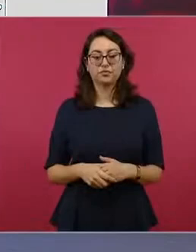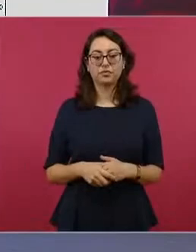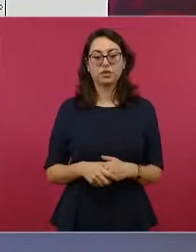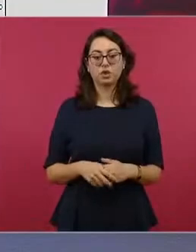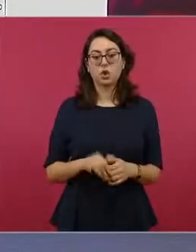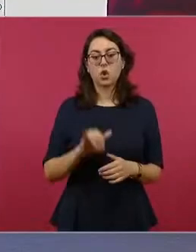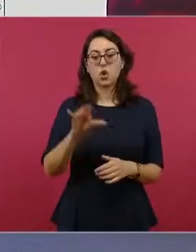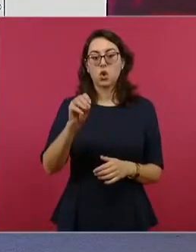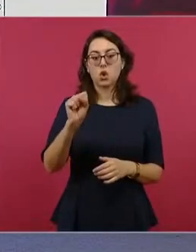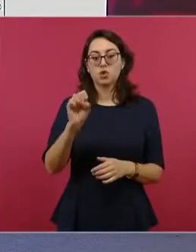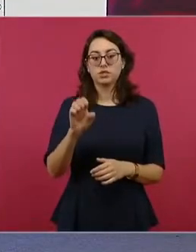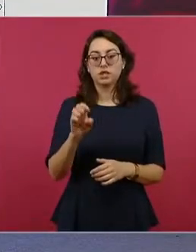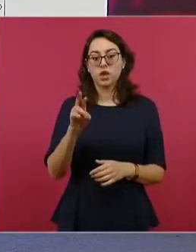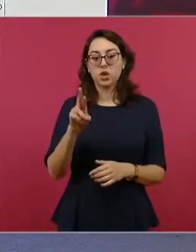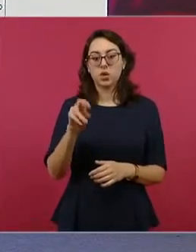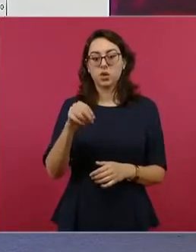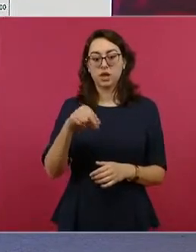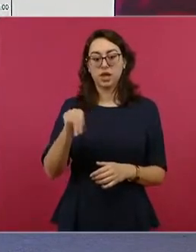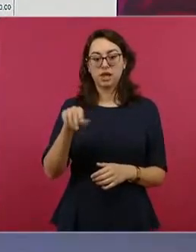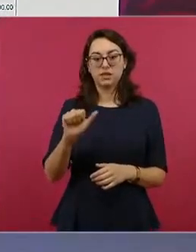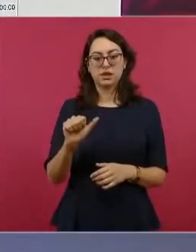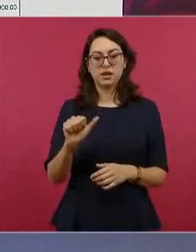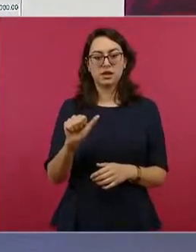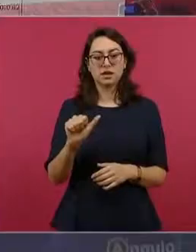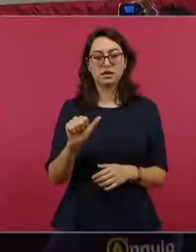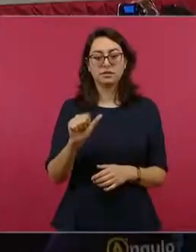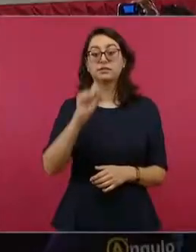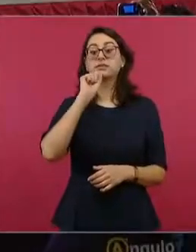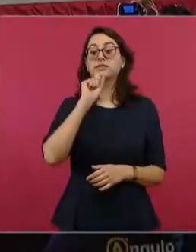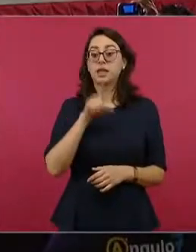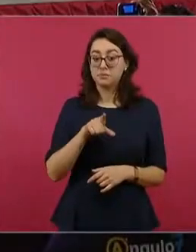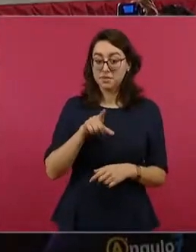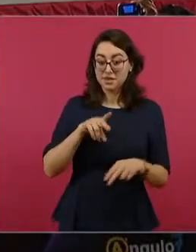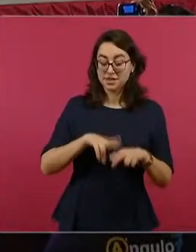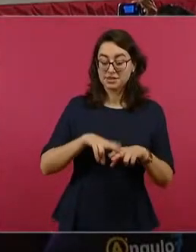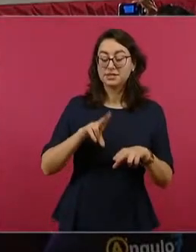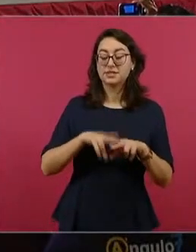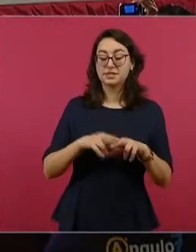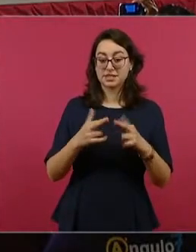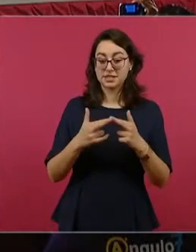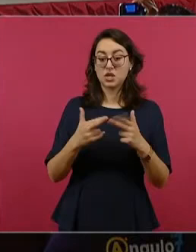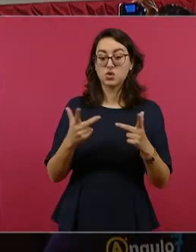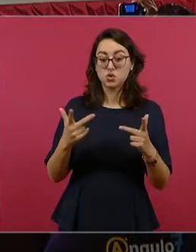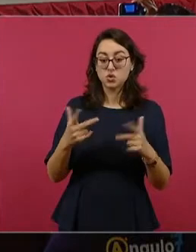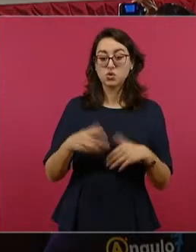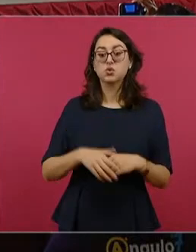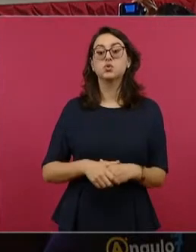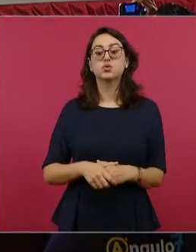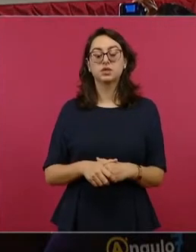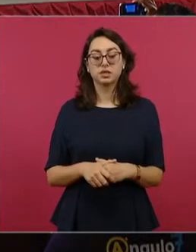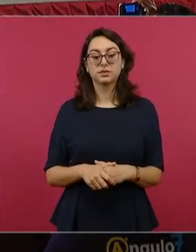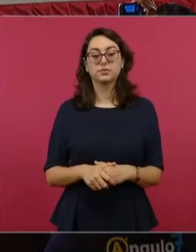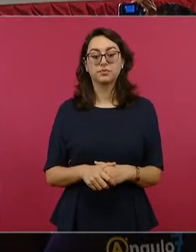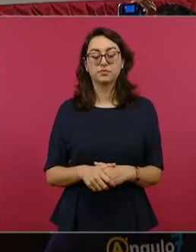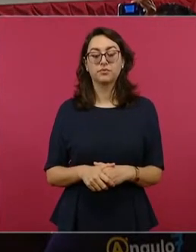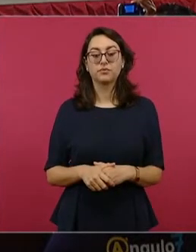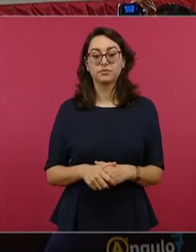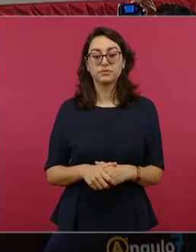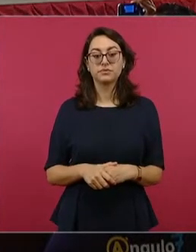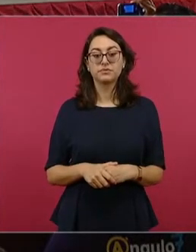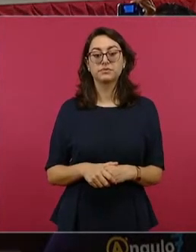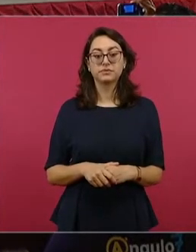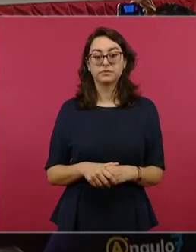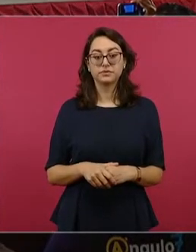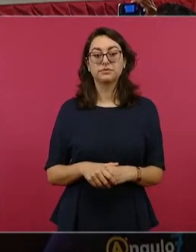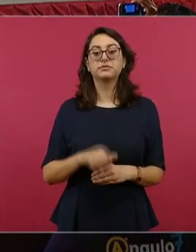José Ureña, ¿de dónde es él? También de la silla rota, comentarista, y trató